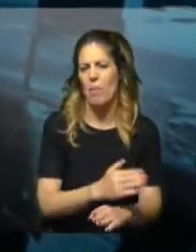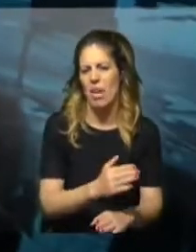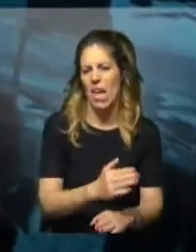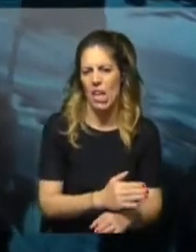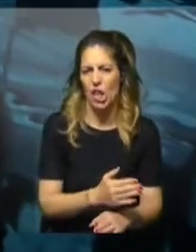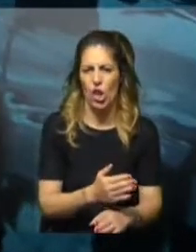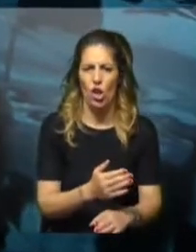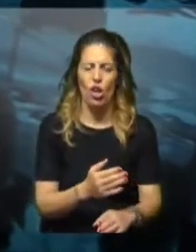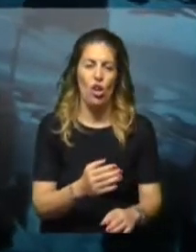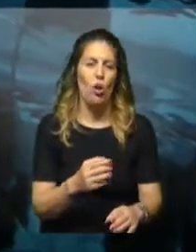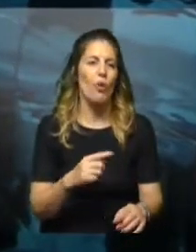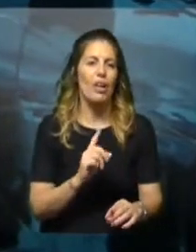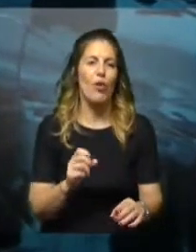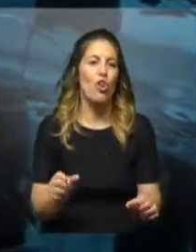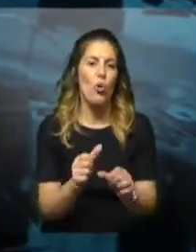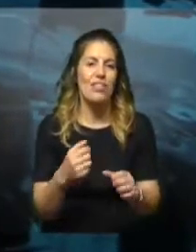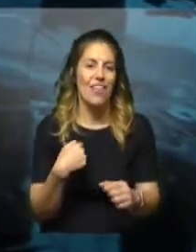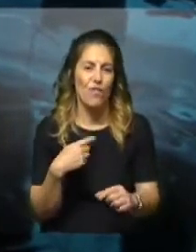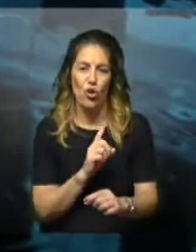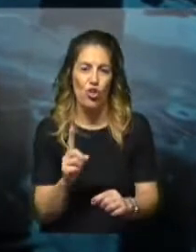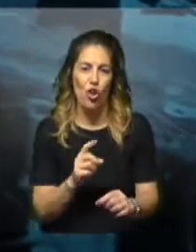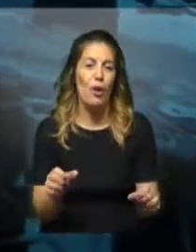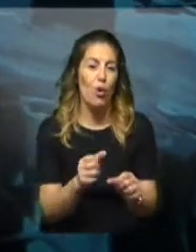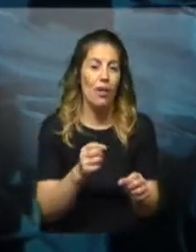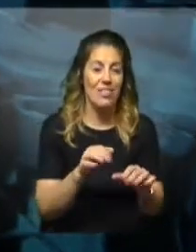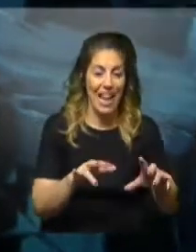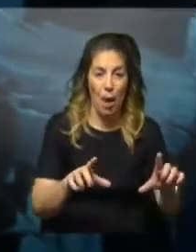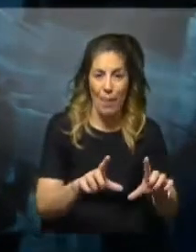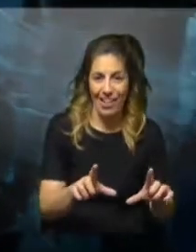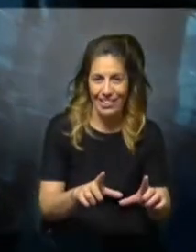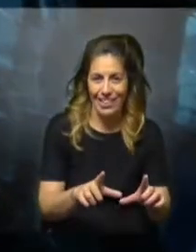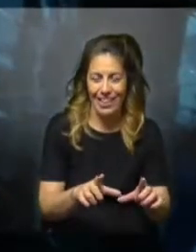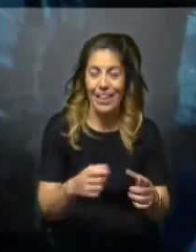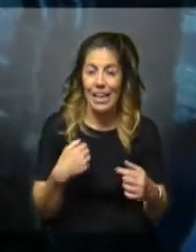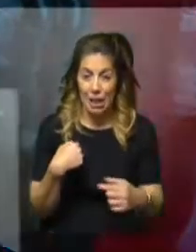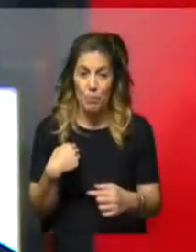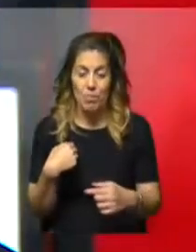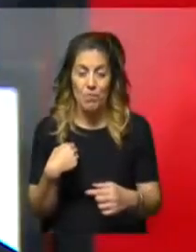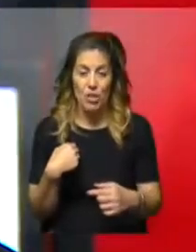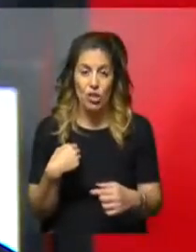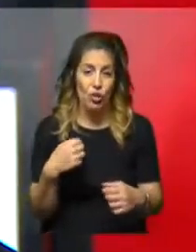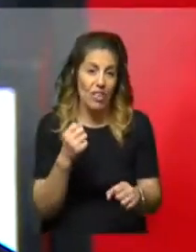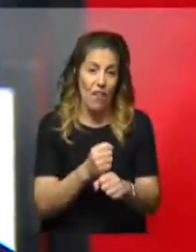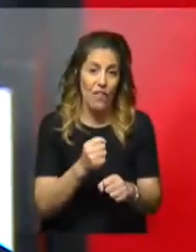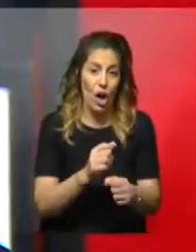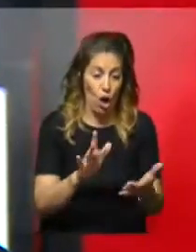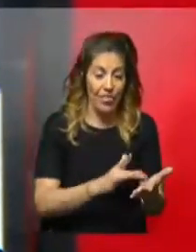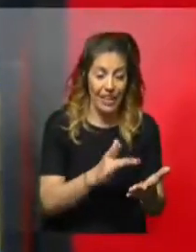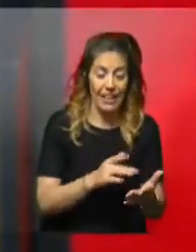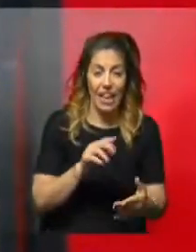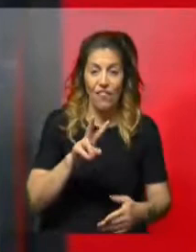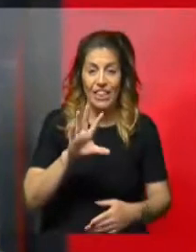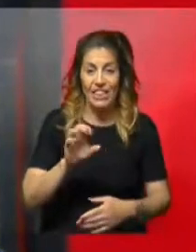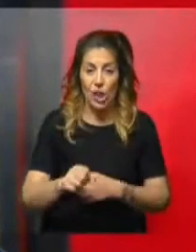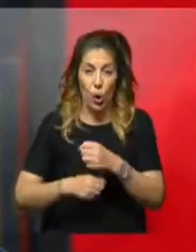como que lo hace la máquina no vos claro y justamente este la defensa mía yo trabajo en digital yo que se hace 25 años que